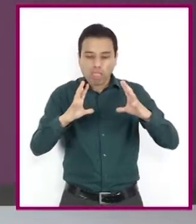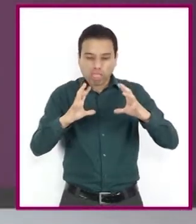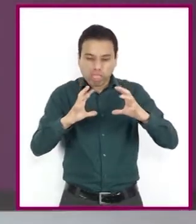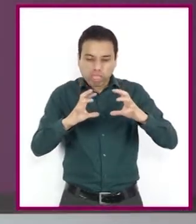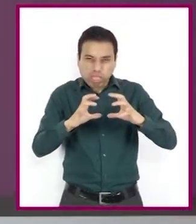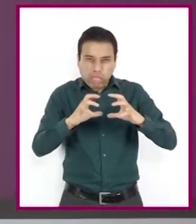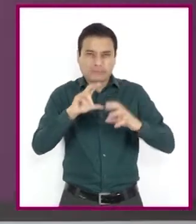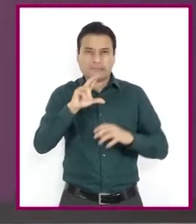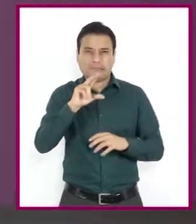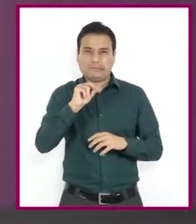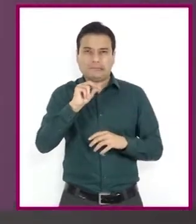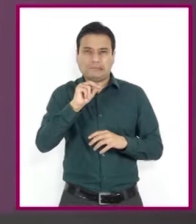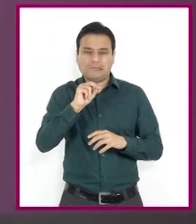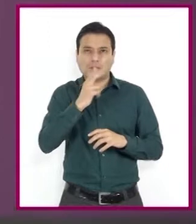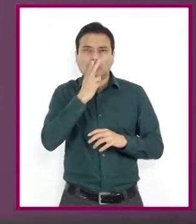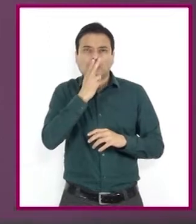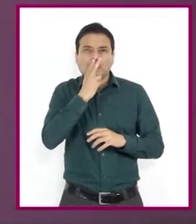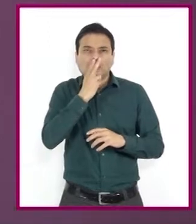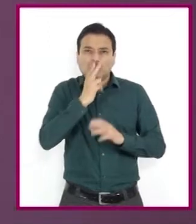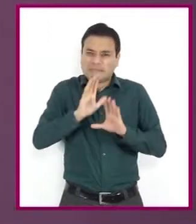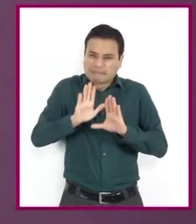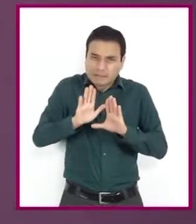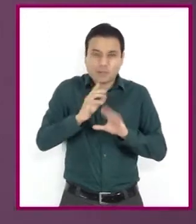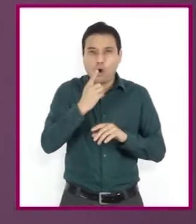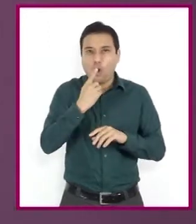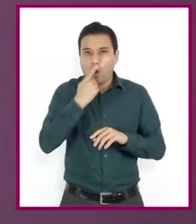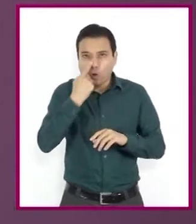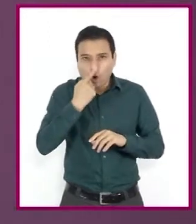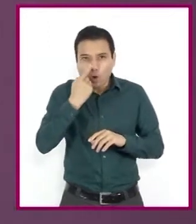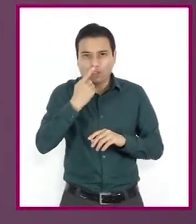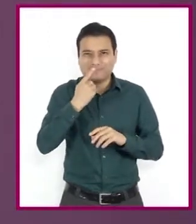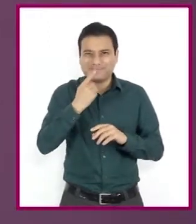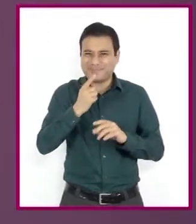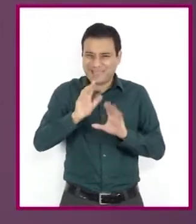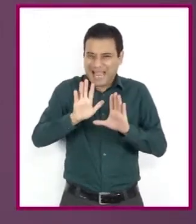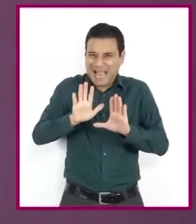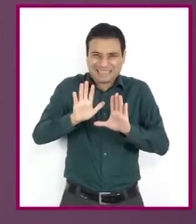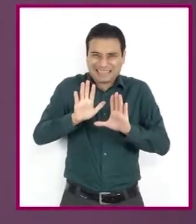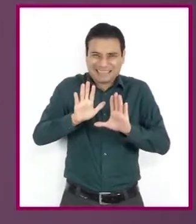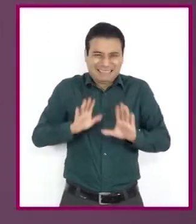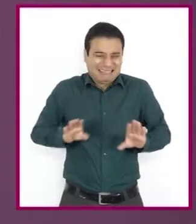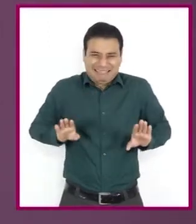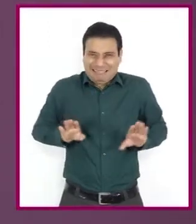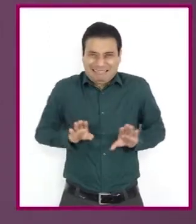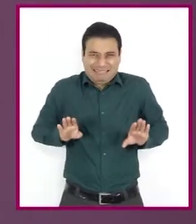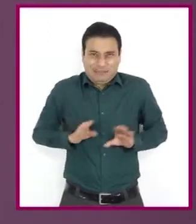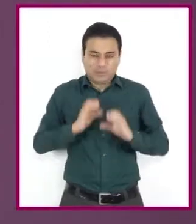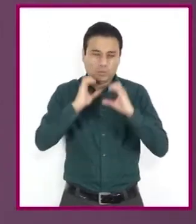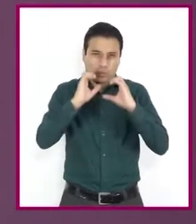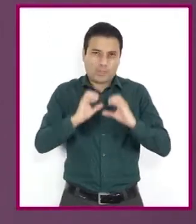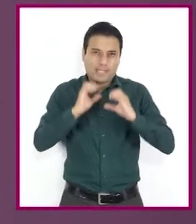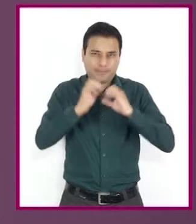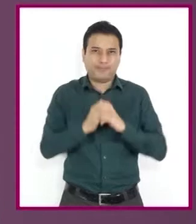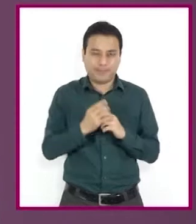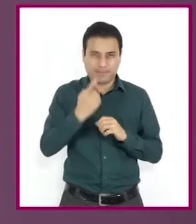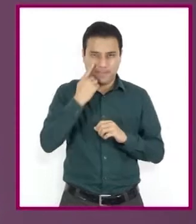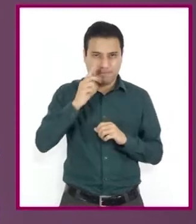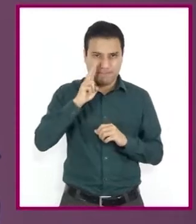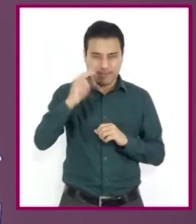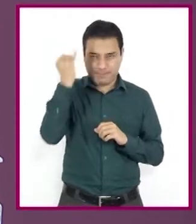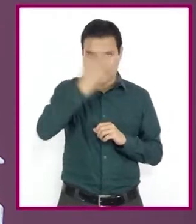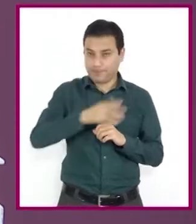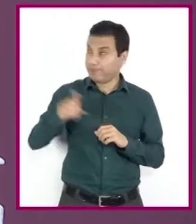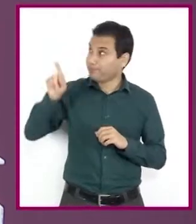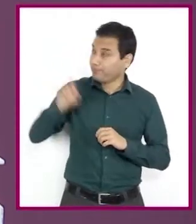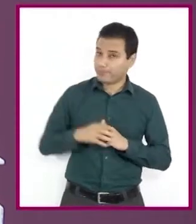prevenir alteraciones en su sabor, olor o aspecto. Observen el siguiente diagrama y analicen la